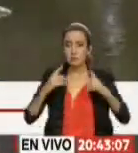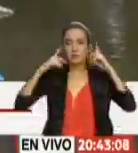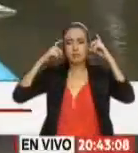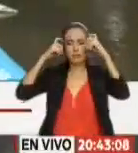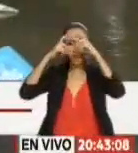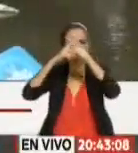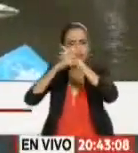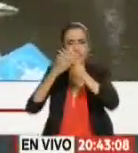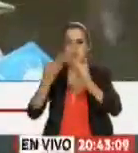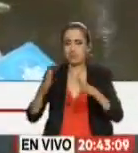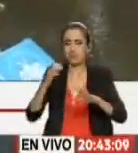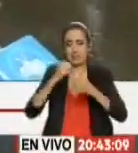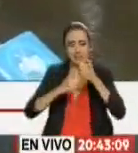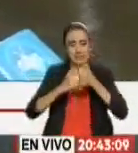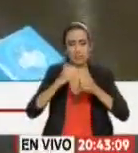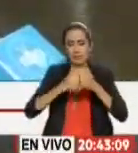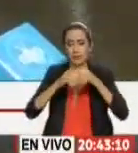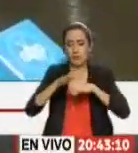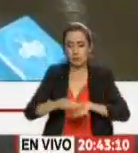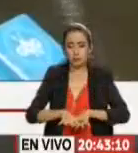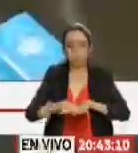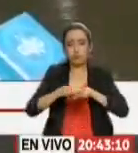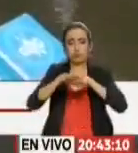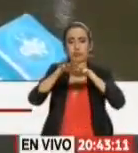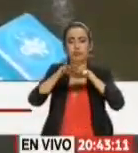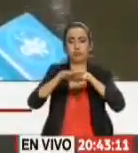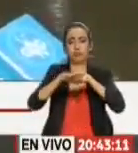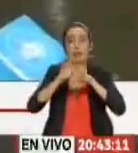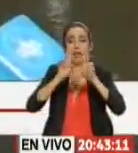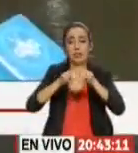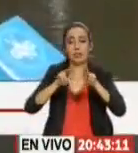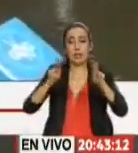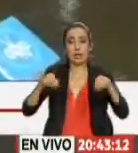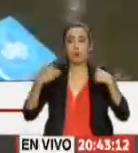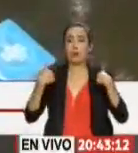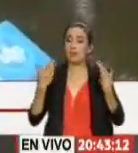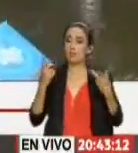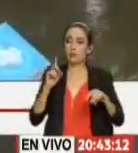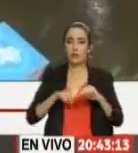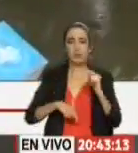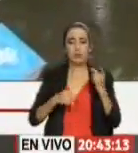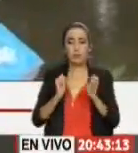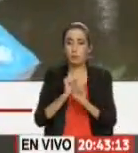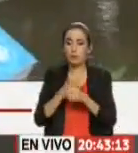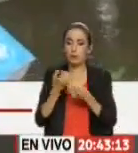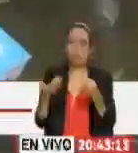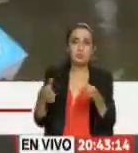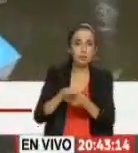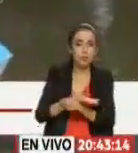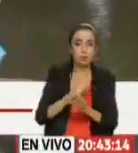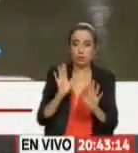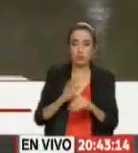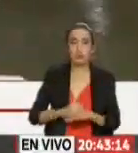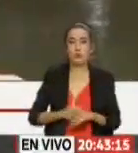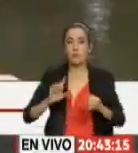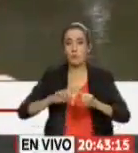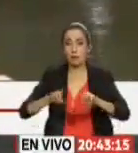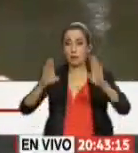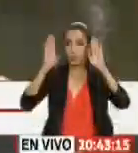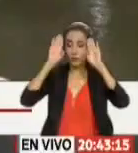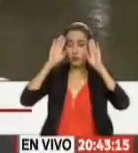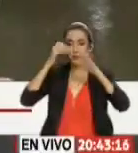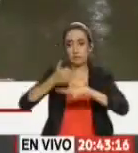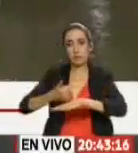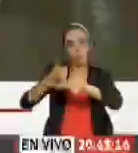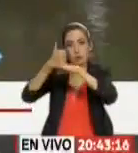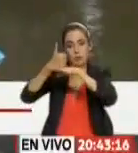complicada que es las crecidas de los ríos. Contra naturaleza hay poco que hacer, pero sí hay que hacer un llamado de atención a las autoridades